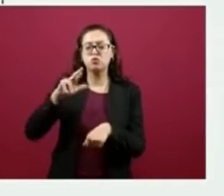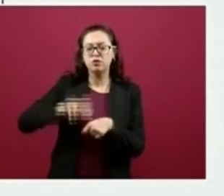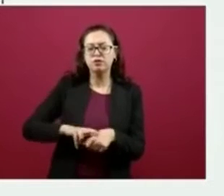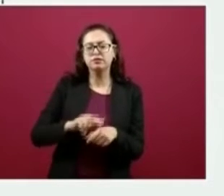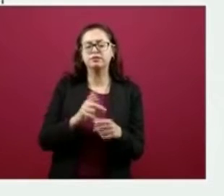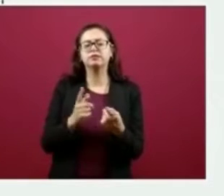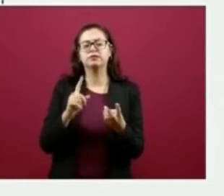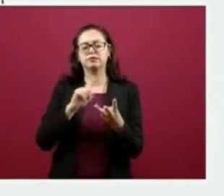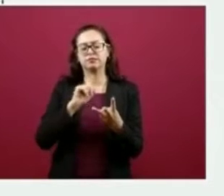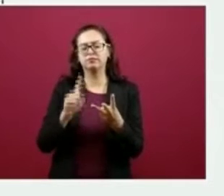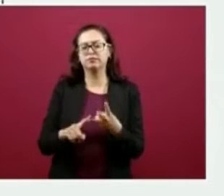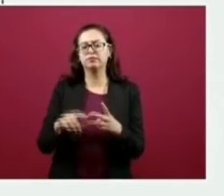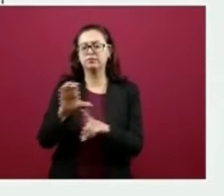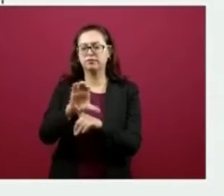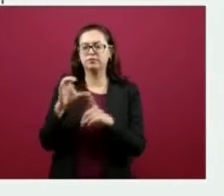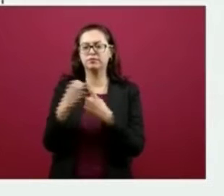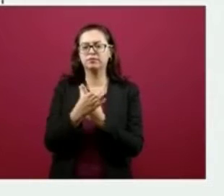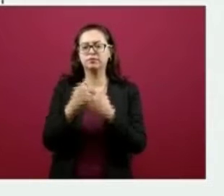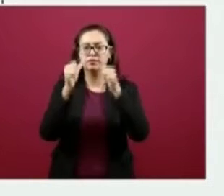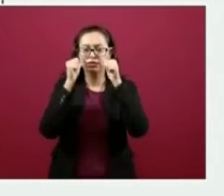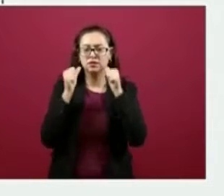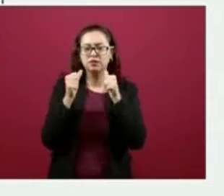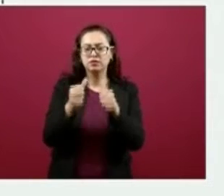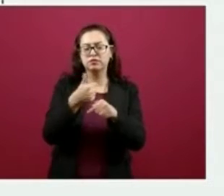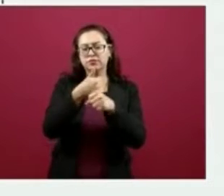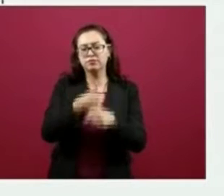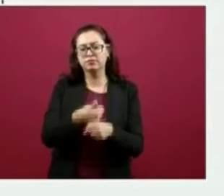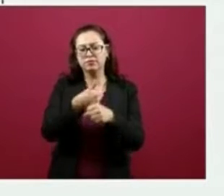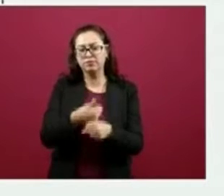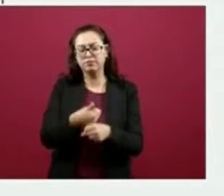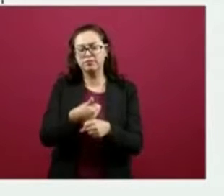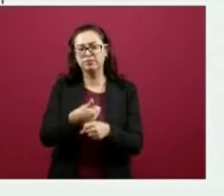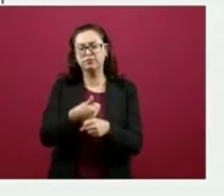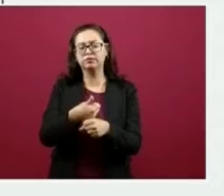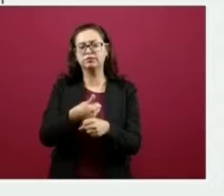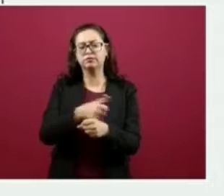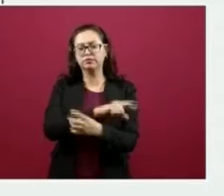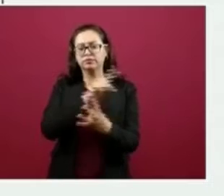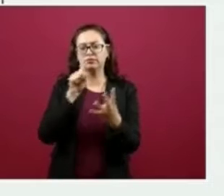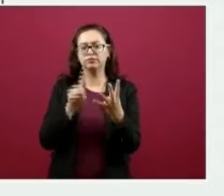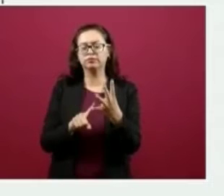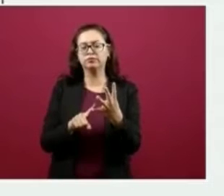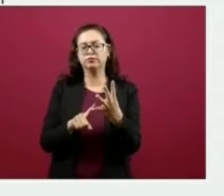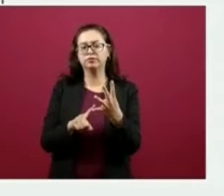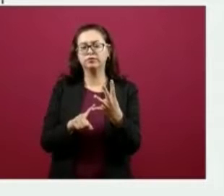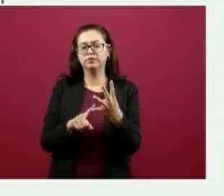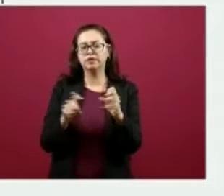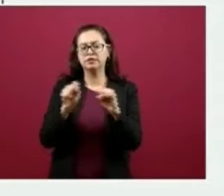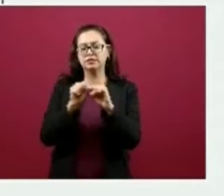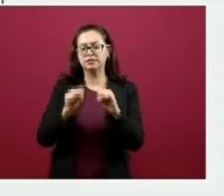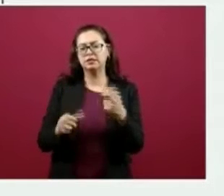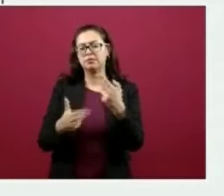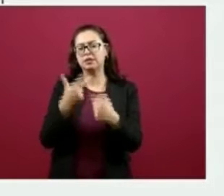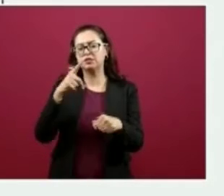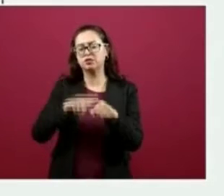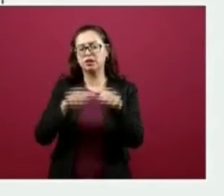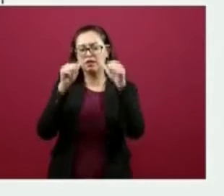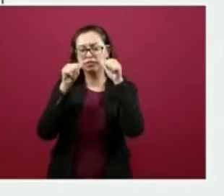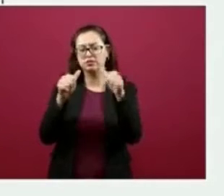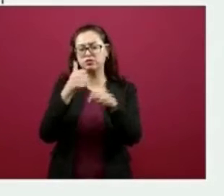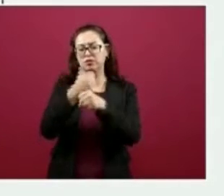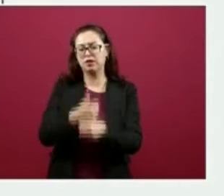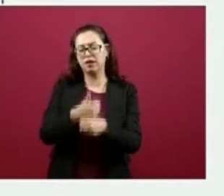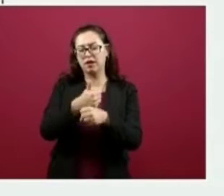la Comisión Ejecutiva de Atención a Víctimas, el Sistema Nacional de Atención a Víctimas, el